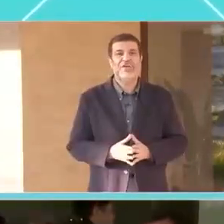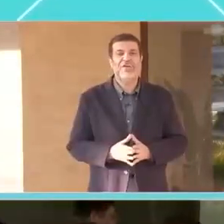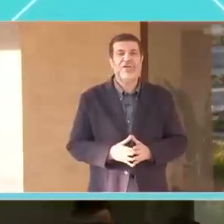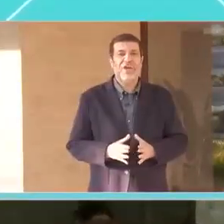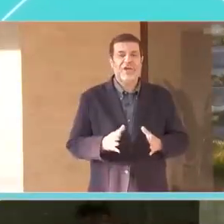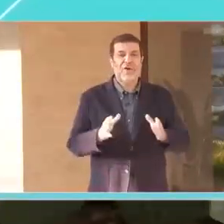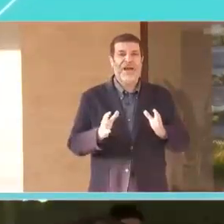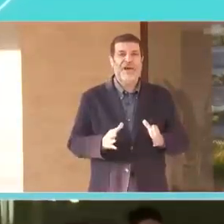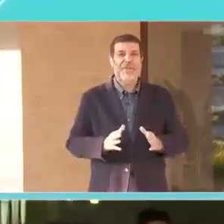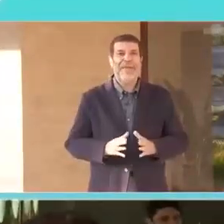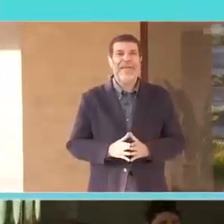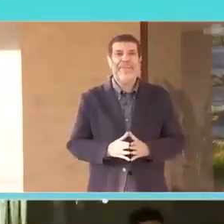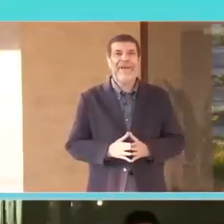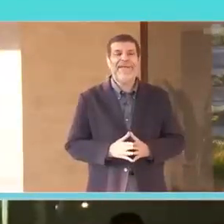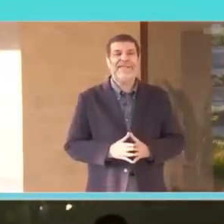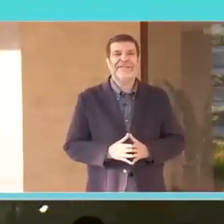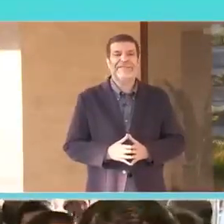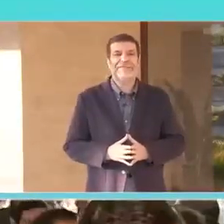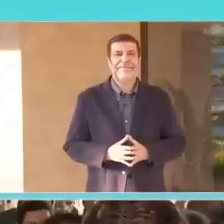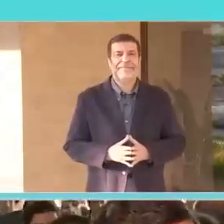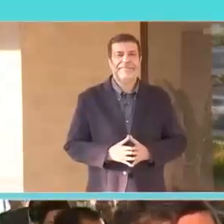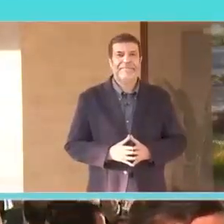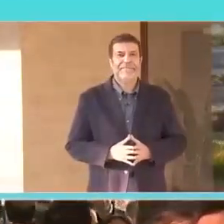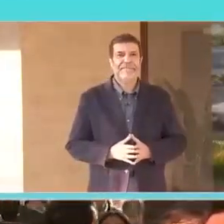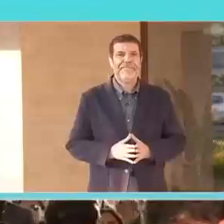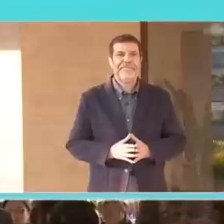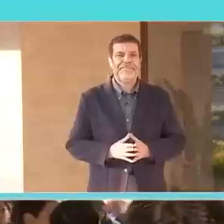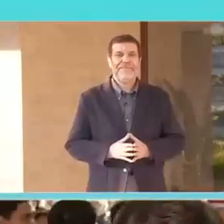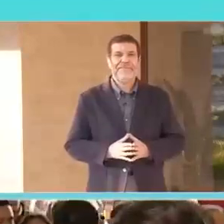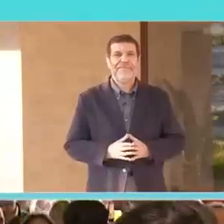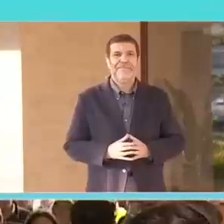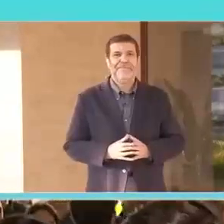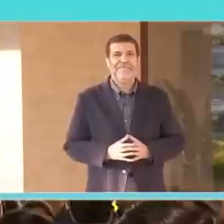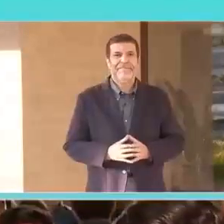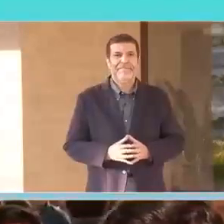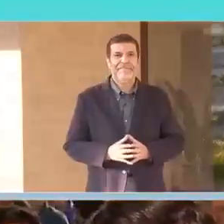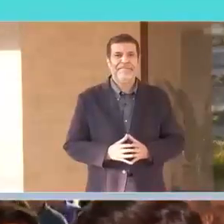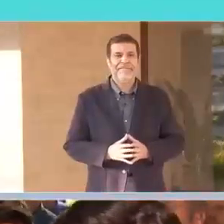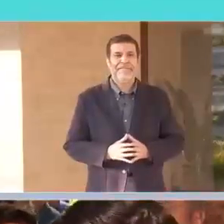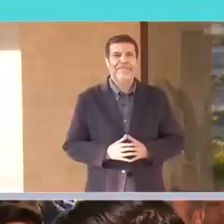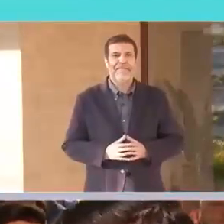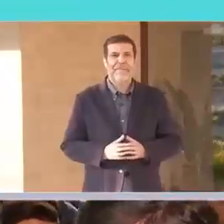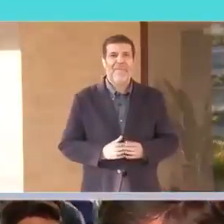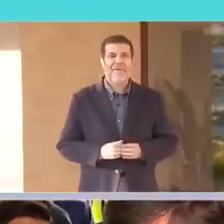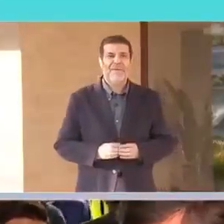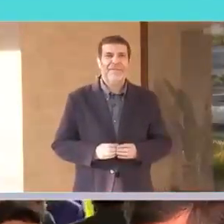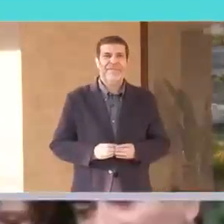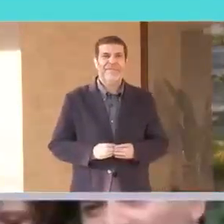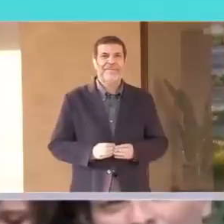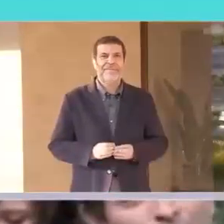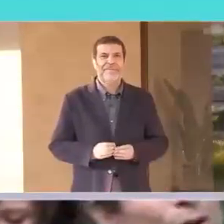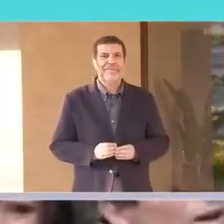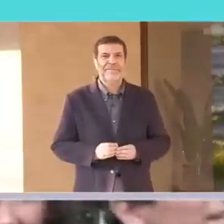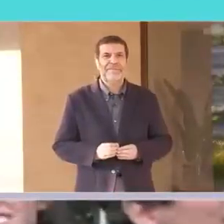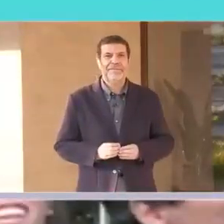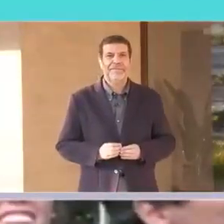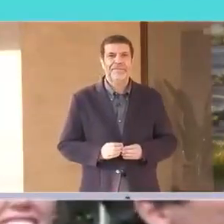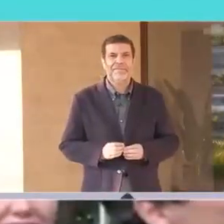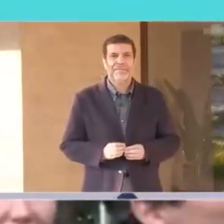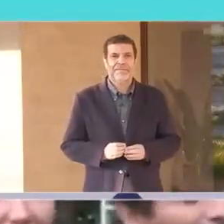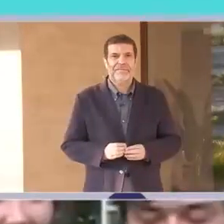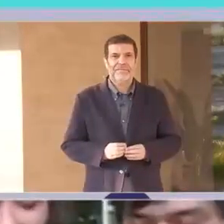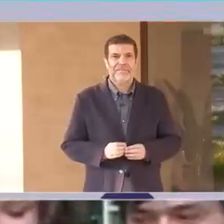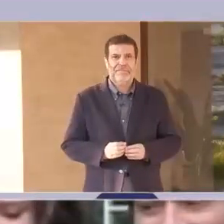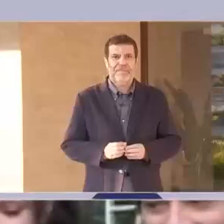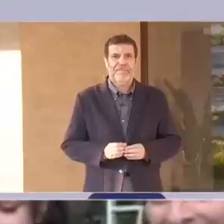¿no es cierto?, colocar los pies en el país. Marco, tú bien decías, nunca la ley contempló esta posibilidad y hay